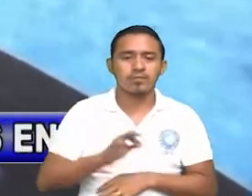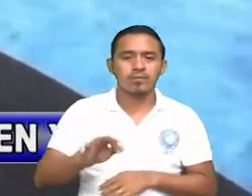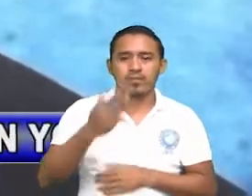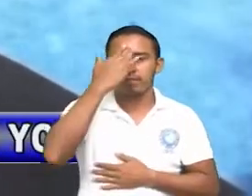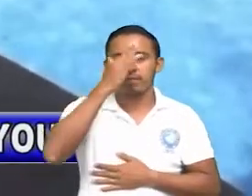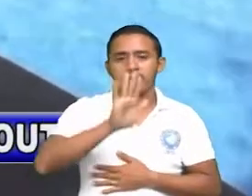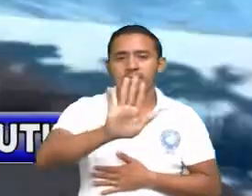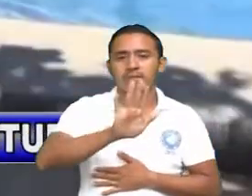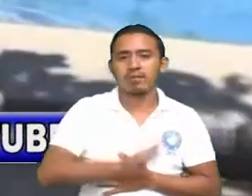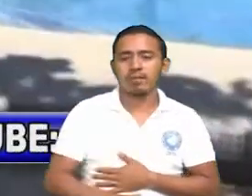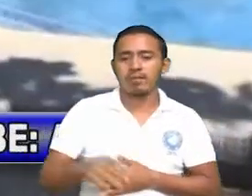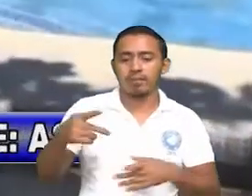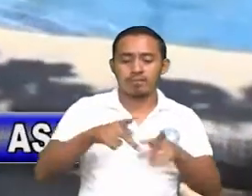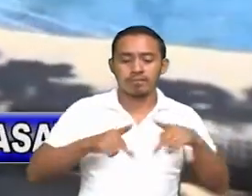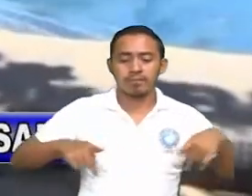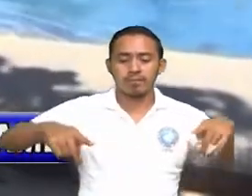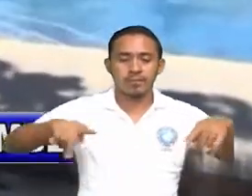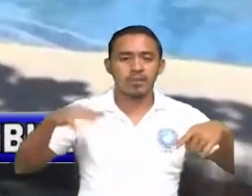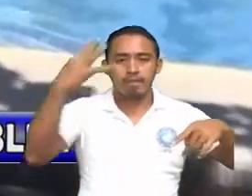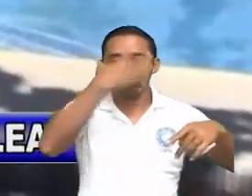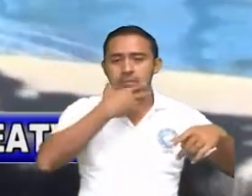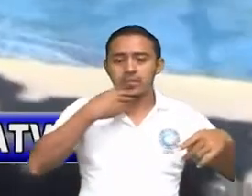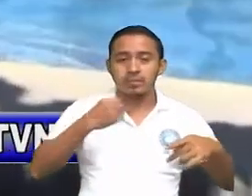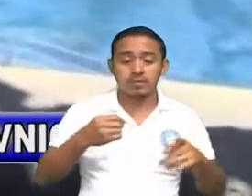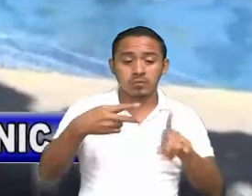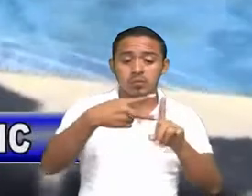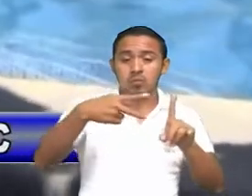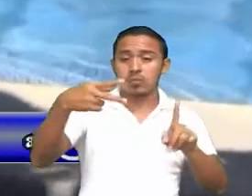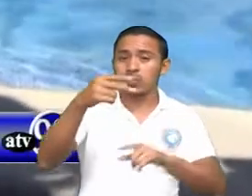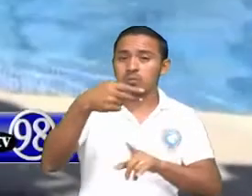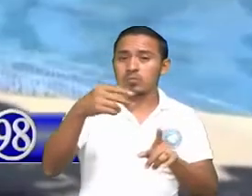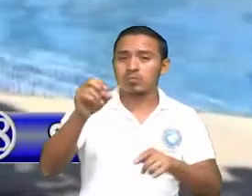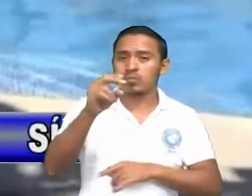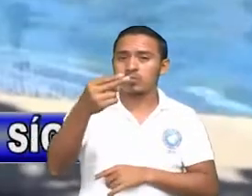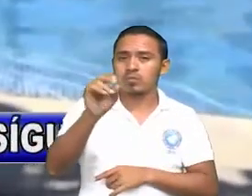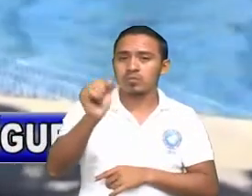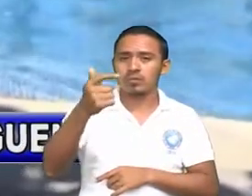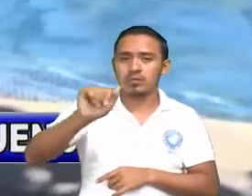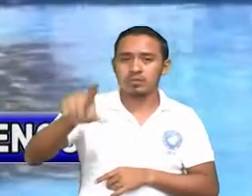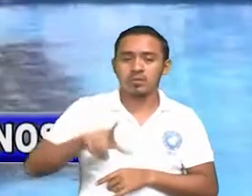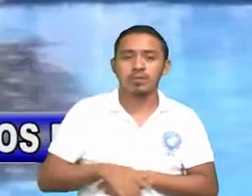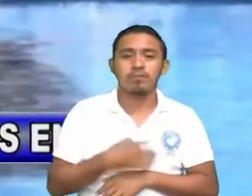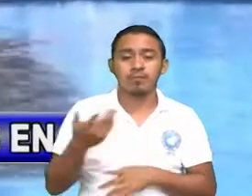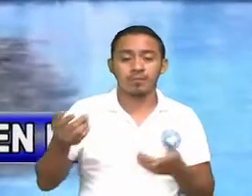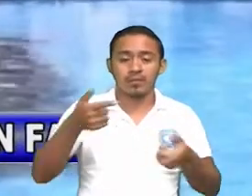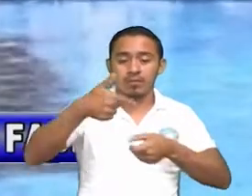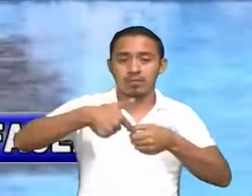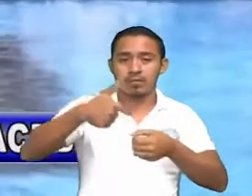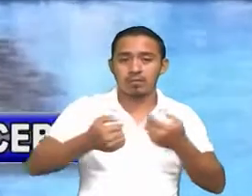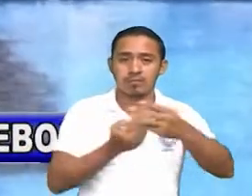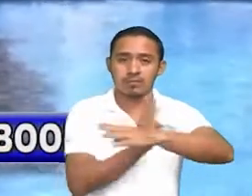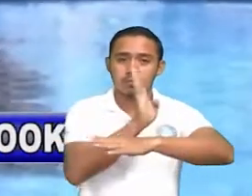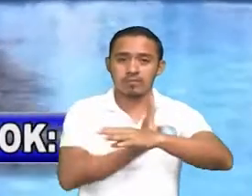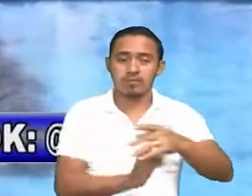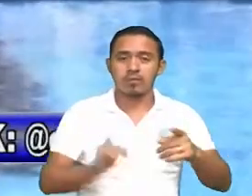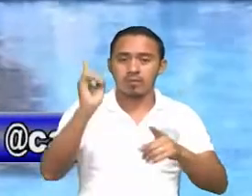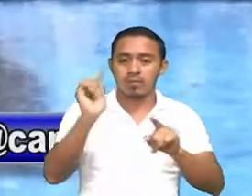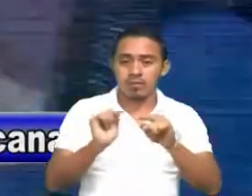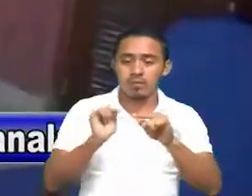a la playa y rodeado de una belleza natural es Hostal Real, ubicado de la gasolinera Masachapa, una cuadra al oeste, media al